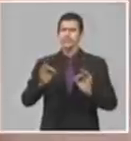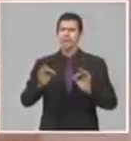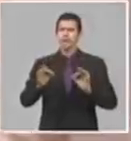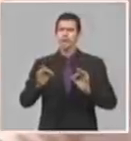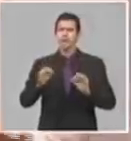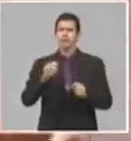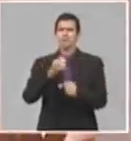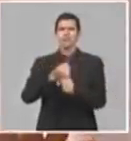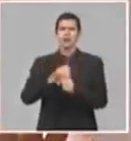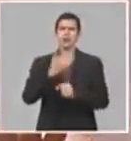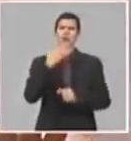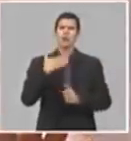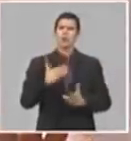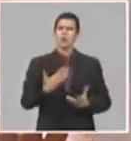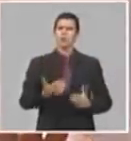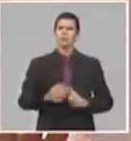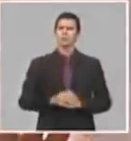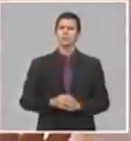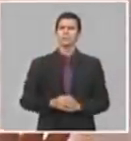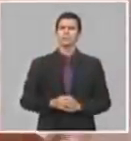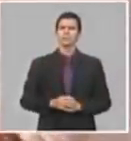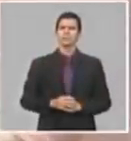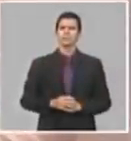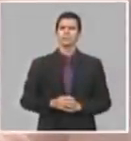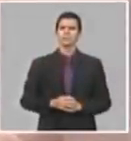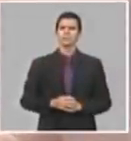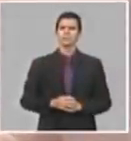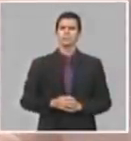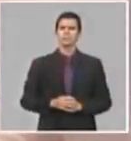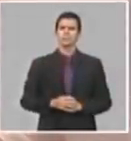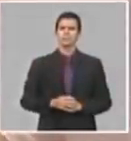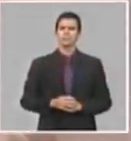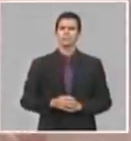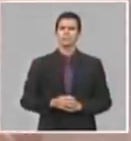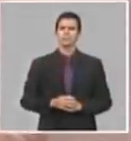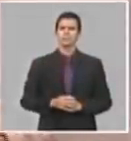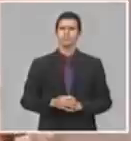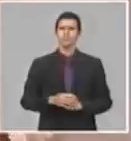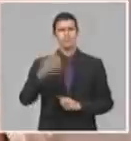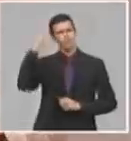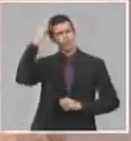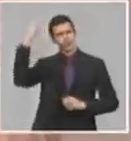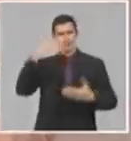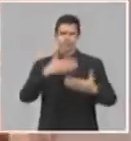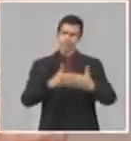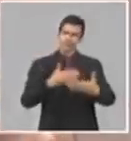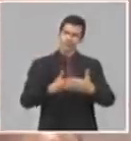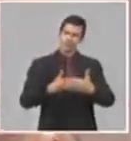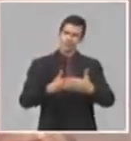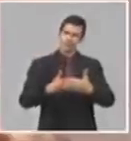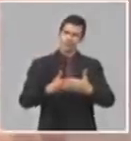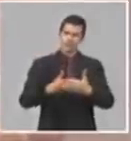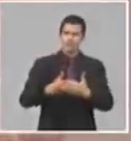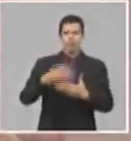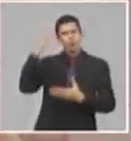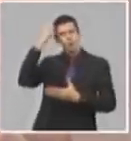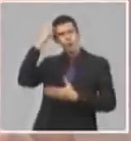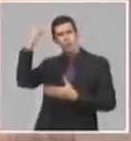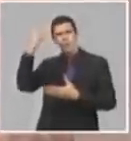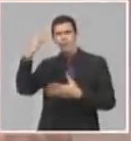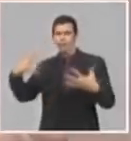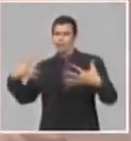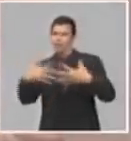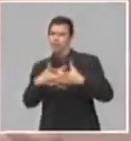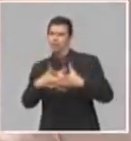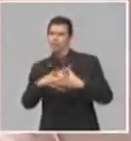no estatales? A través de contratos. Nosotros lo que no podemos es improvisar, hacer las cosas que no estén